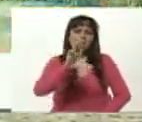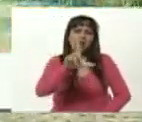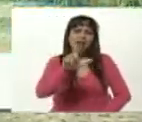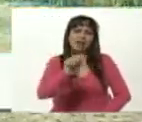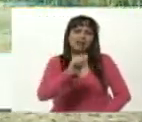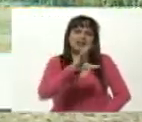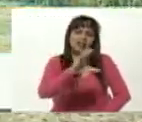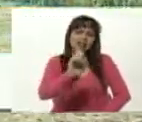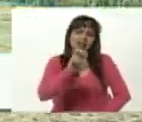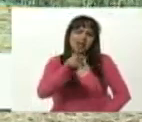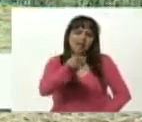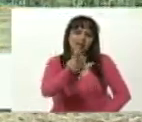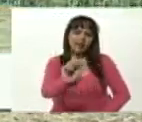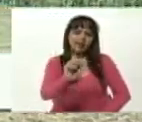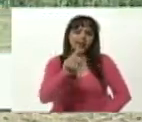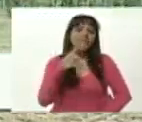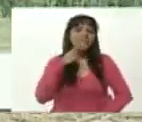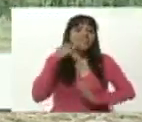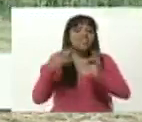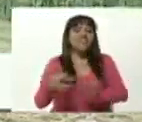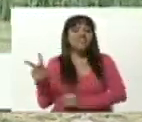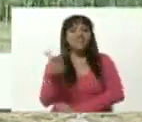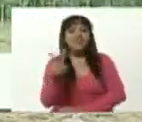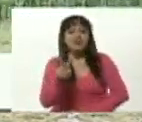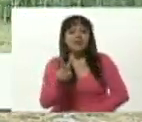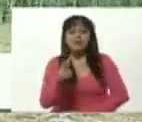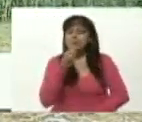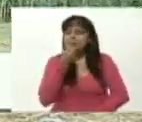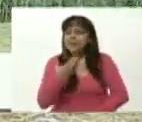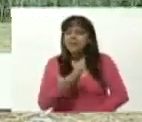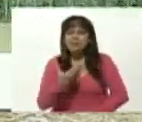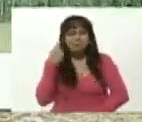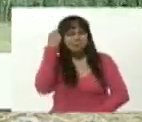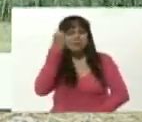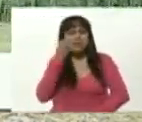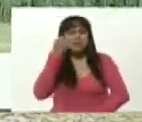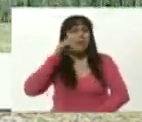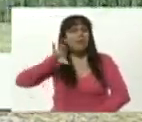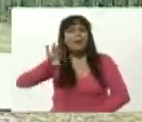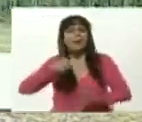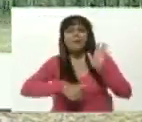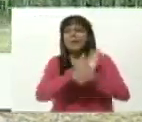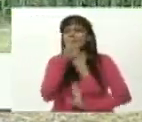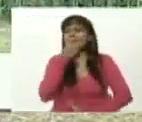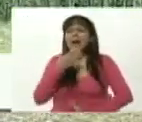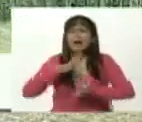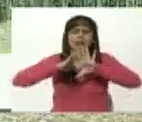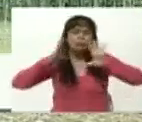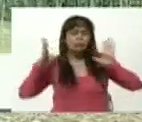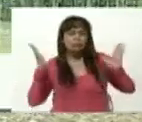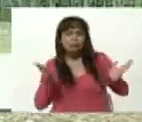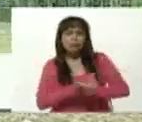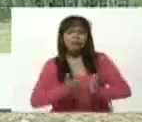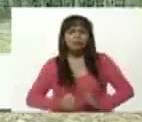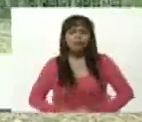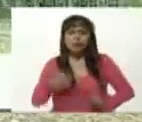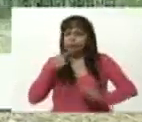hermosa. Yo creo que es el país más hermoso sobre el planeta Tierra, sin lugar a